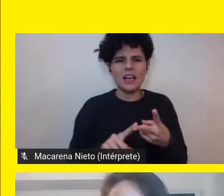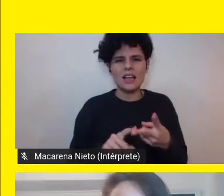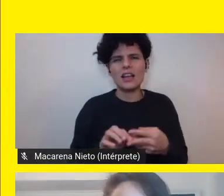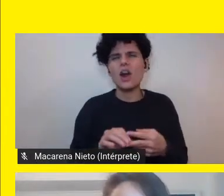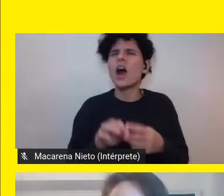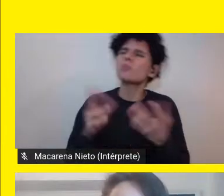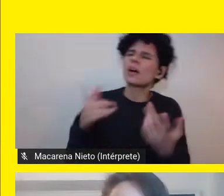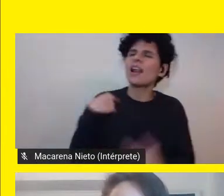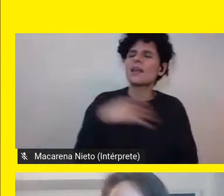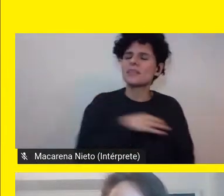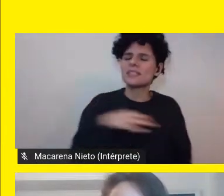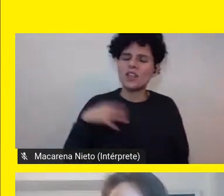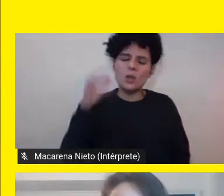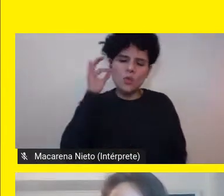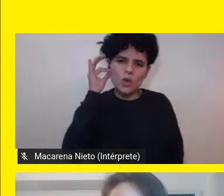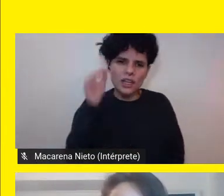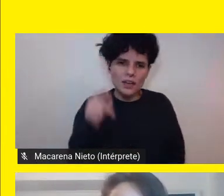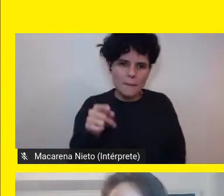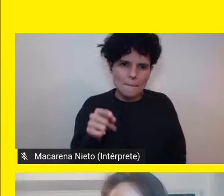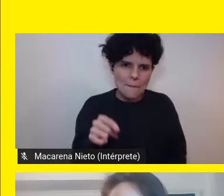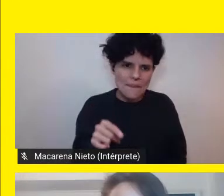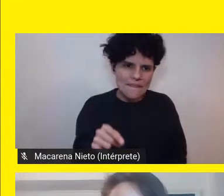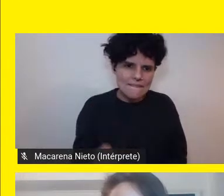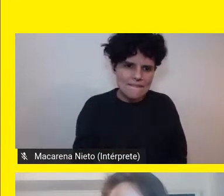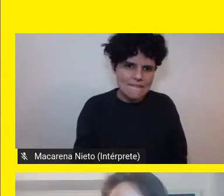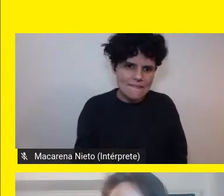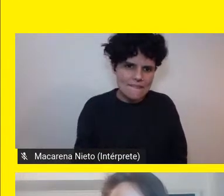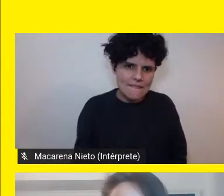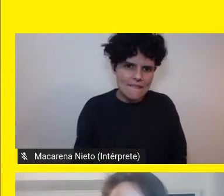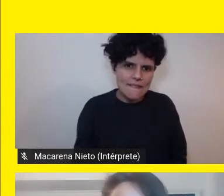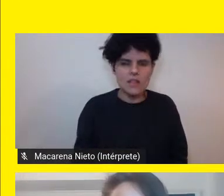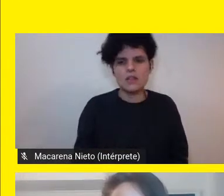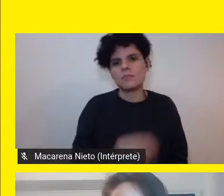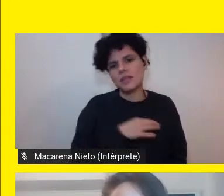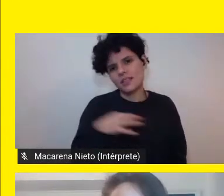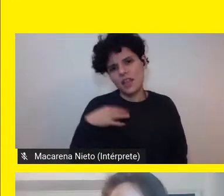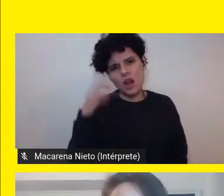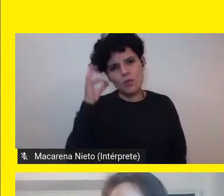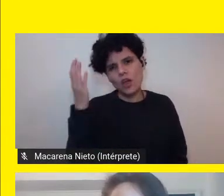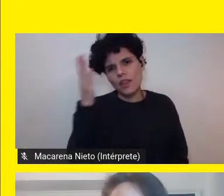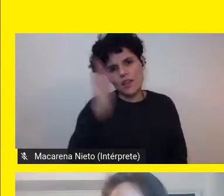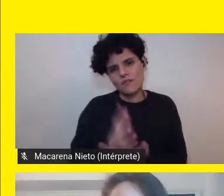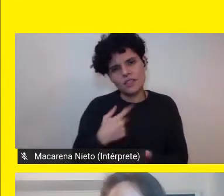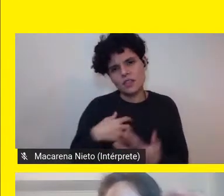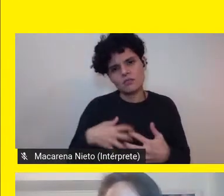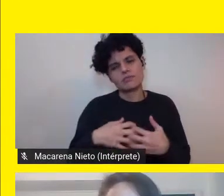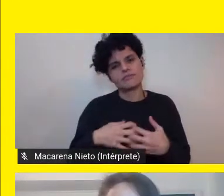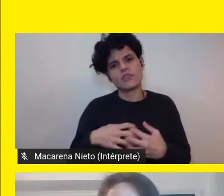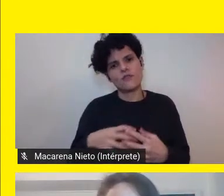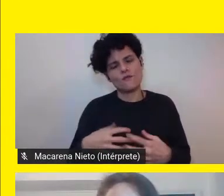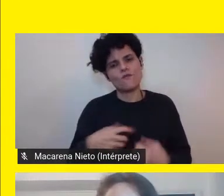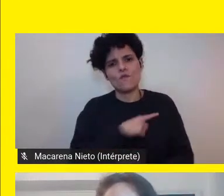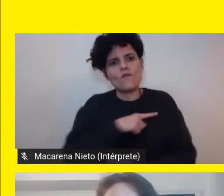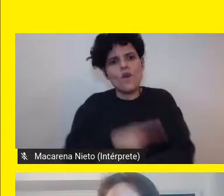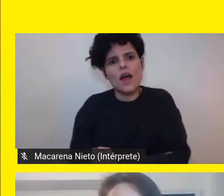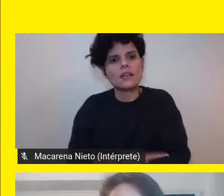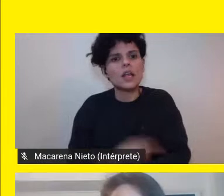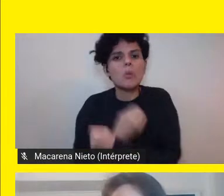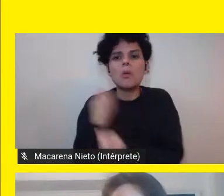Mujer, el papel del Ministerio de la Mujer tiene que ser preponderante. O sea, no puede ser lo que estamos viviendo hoy por